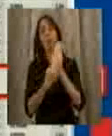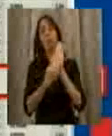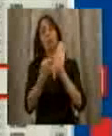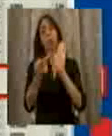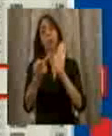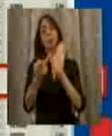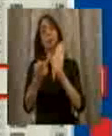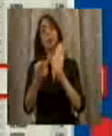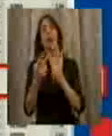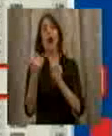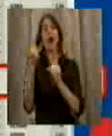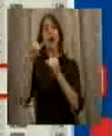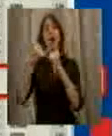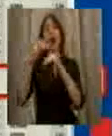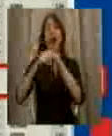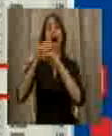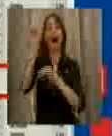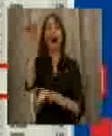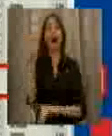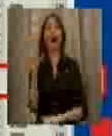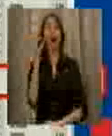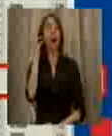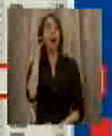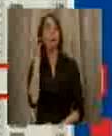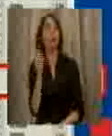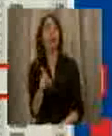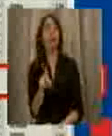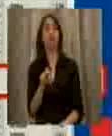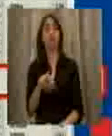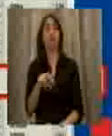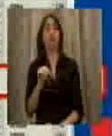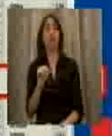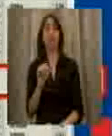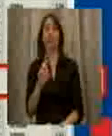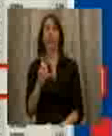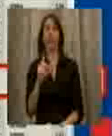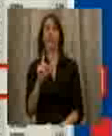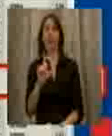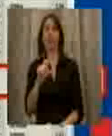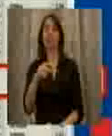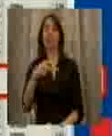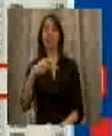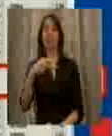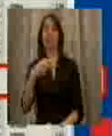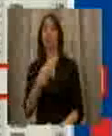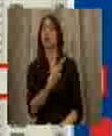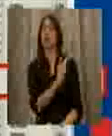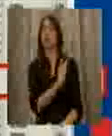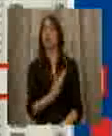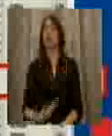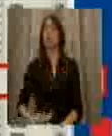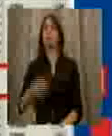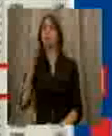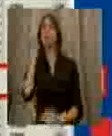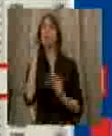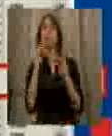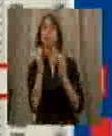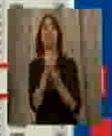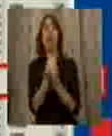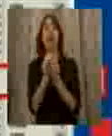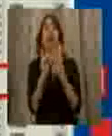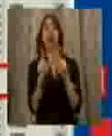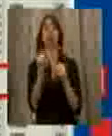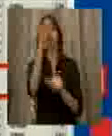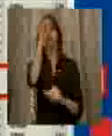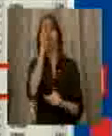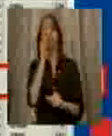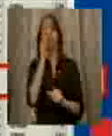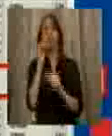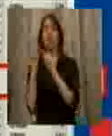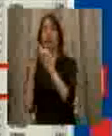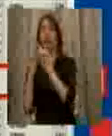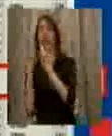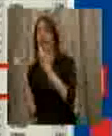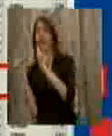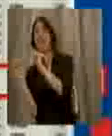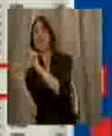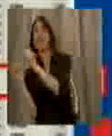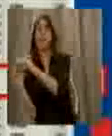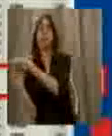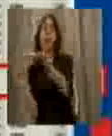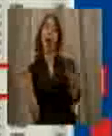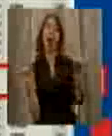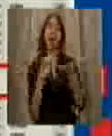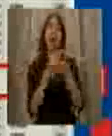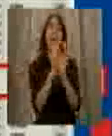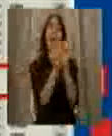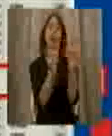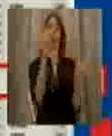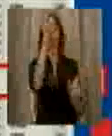en nuestra amiga Sonia Redlich, que está aquí, que es presidenta de la Asociación de Funcionarios, a través de ella, a todos ellos, un agradecimiento